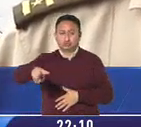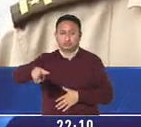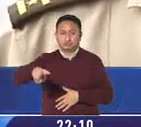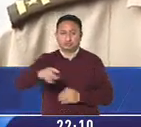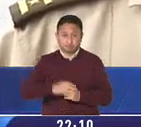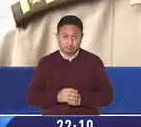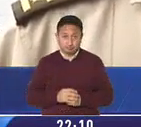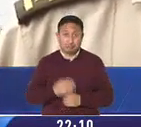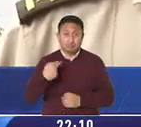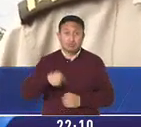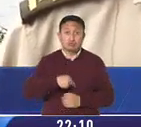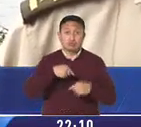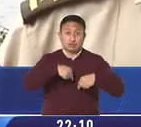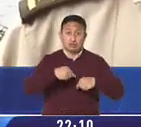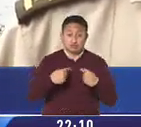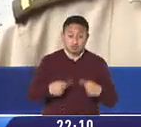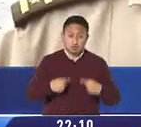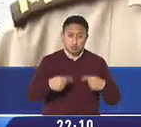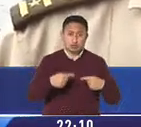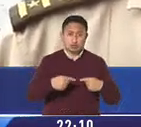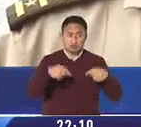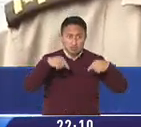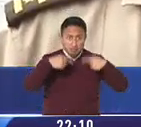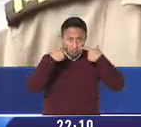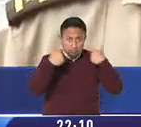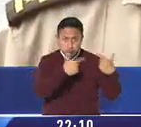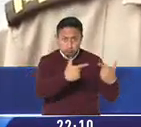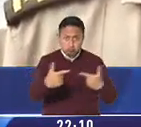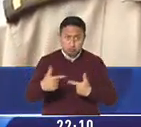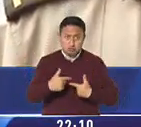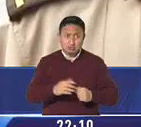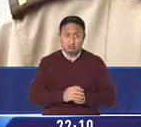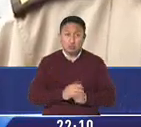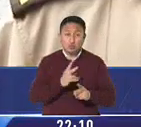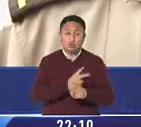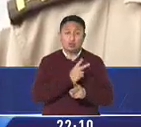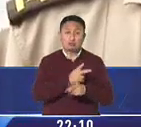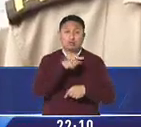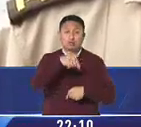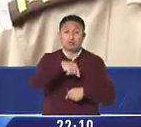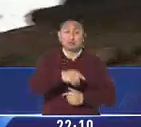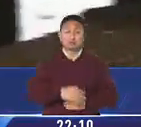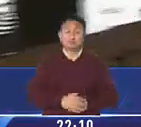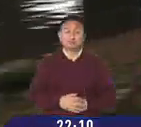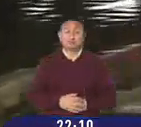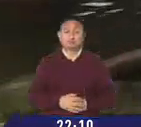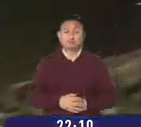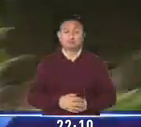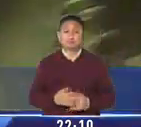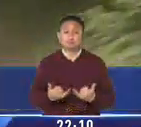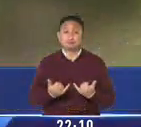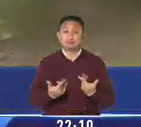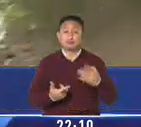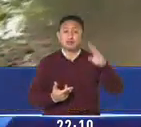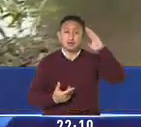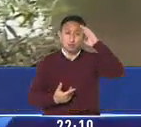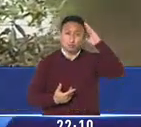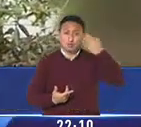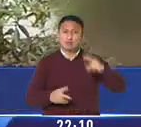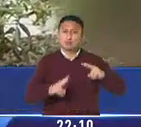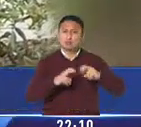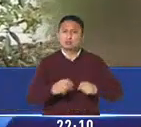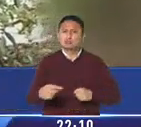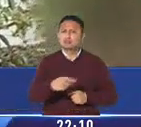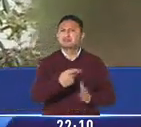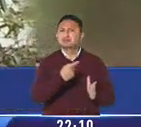nosotros de manera constante y permanente realizamos el patrullaje preventivo por este sector. Ahora los agentes investigan las